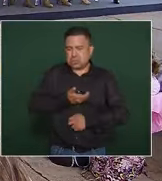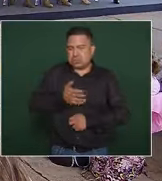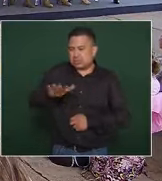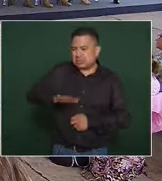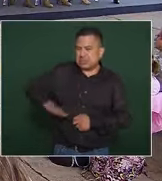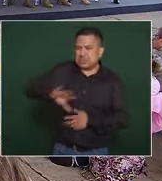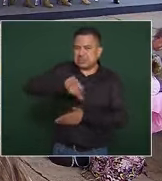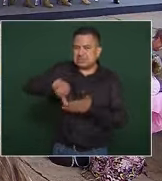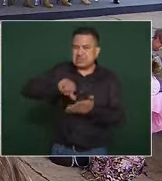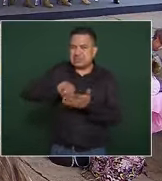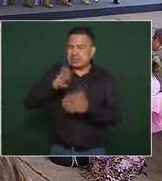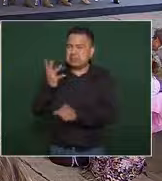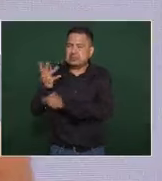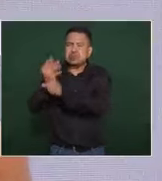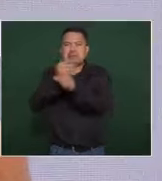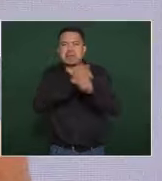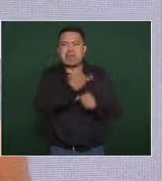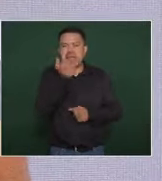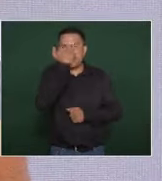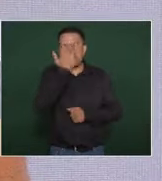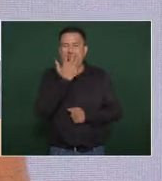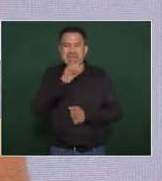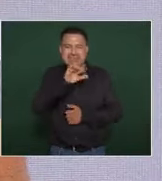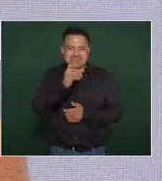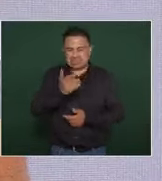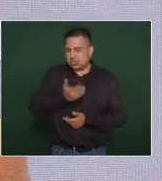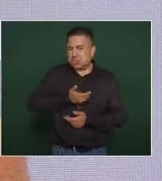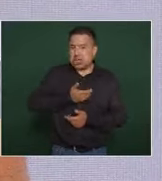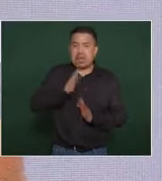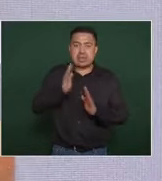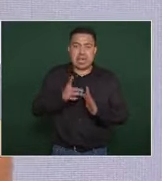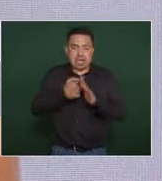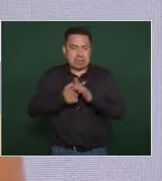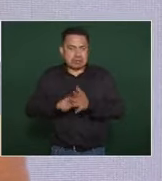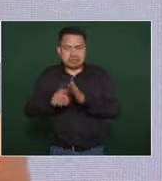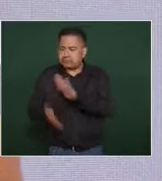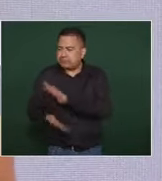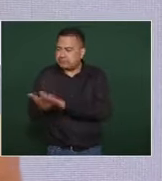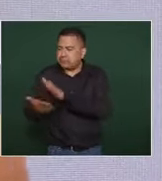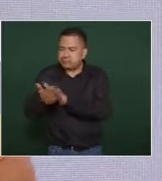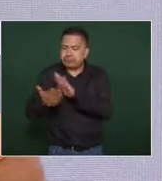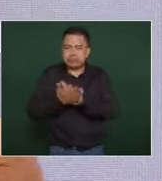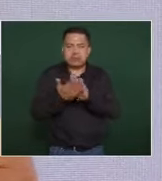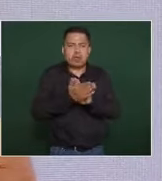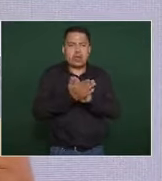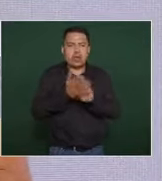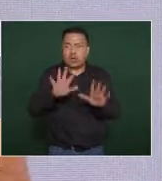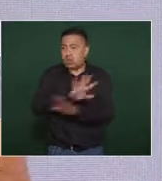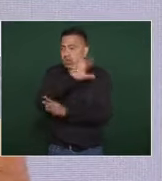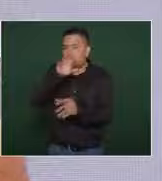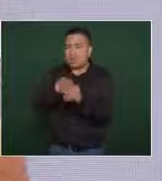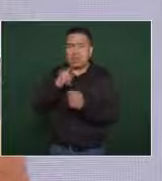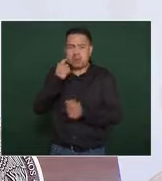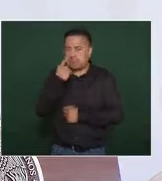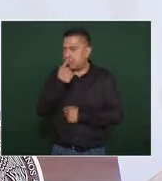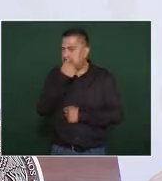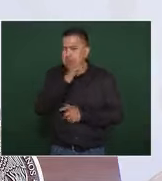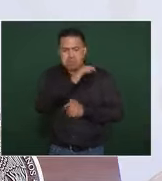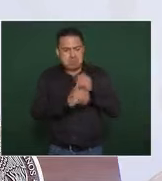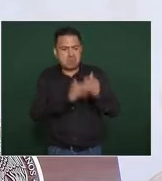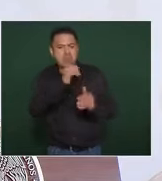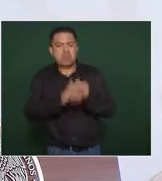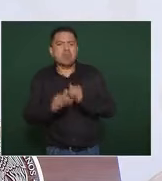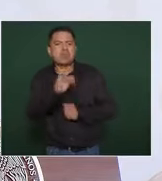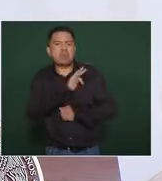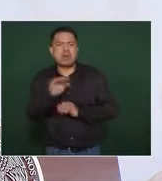de restauración de imagen urbana en el Centro Histórico, ya iniciamos las obras y ambos componentes están en miras de ser concluidas